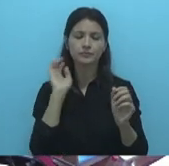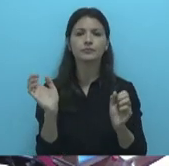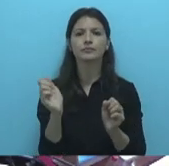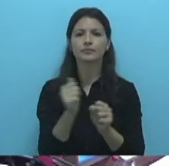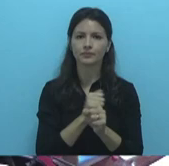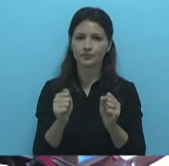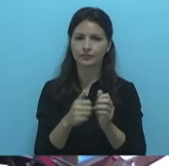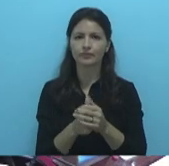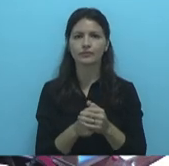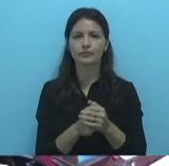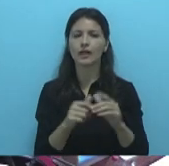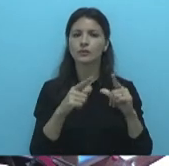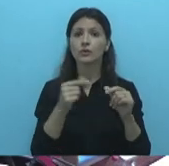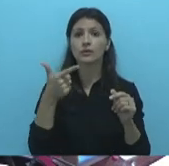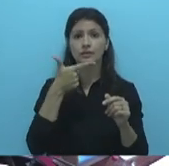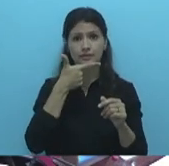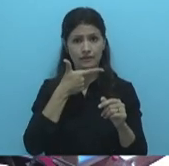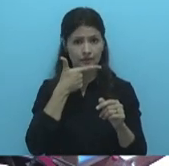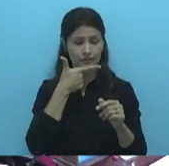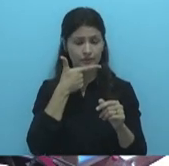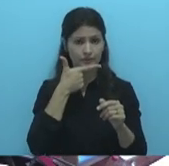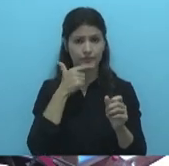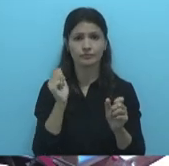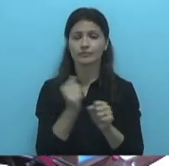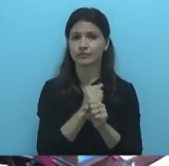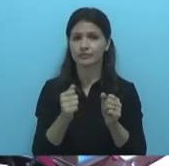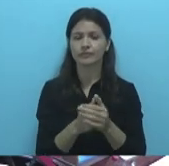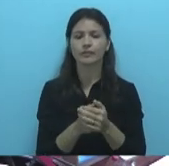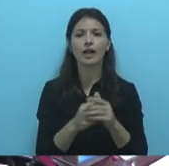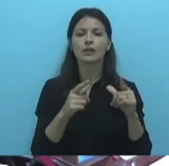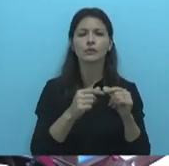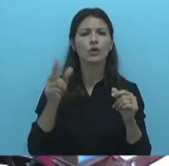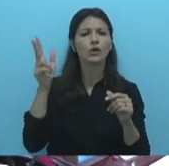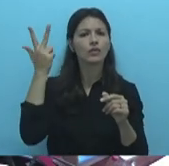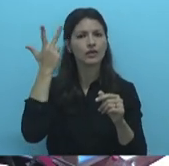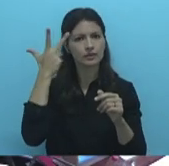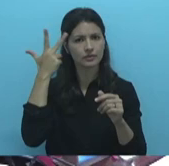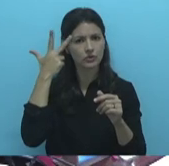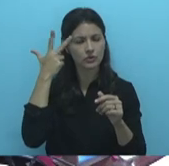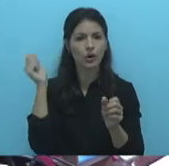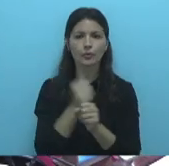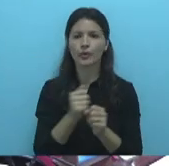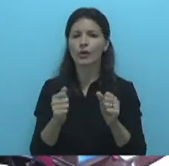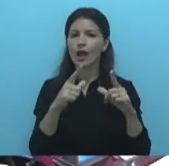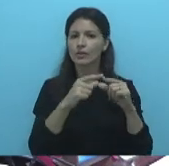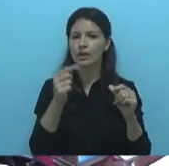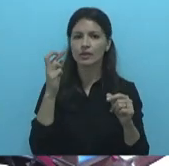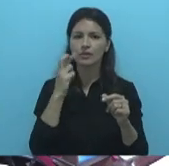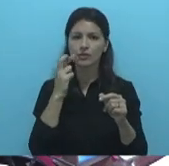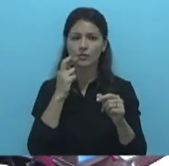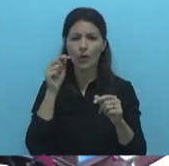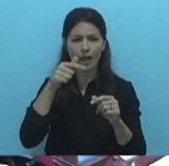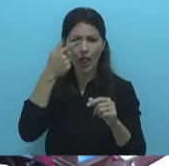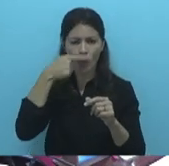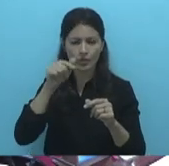16, aprobado. Artículo 17, aprobado. Artículo 18, aprobado. Artículo 19,